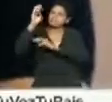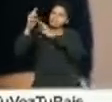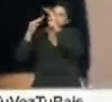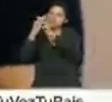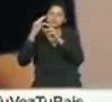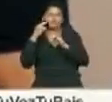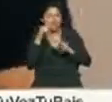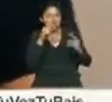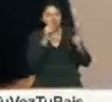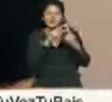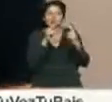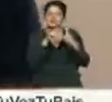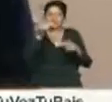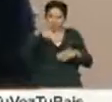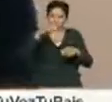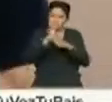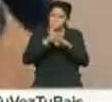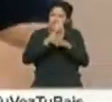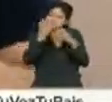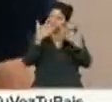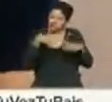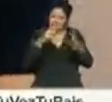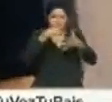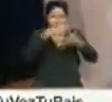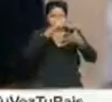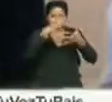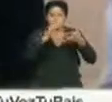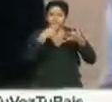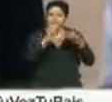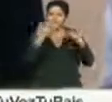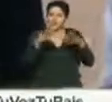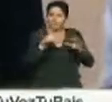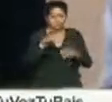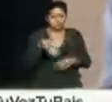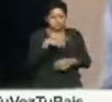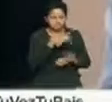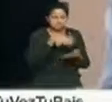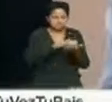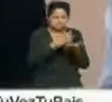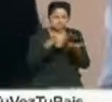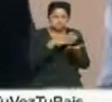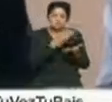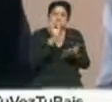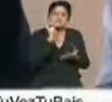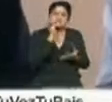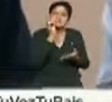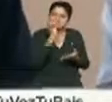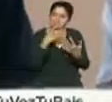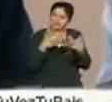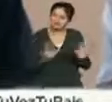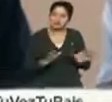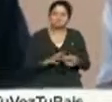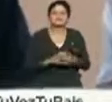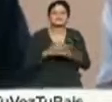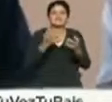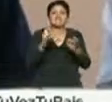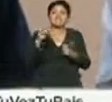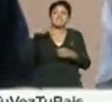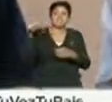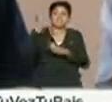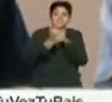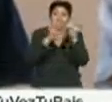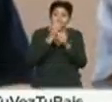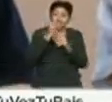el Ecuador cumple con todos los estándares desde hace mucho tiempo. Para el próximo año podamos ya oficialmente